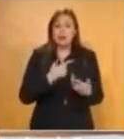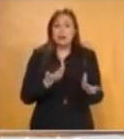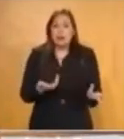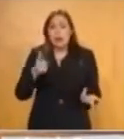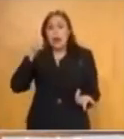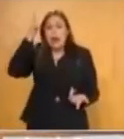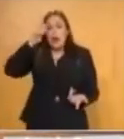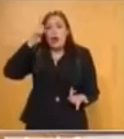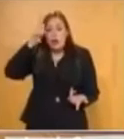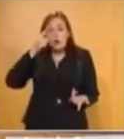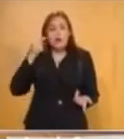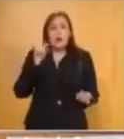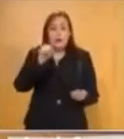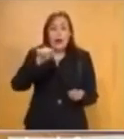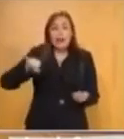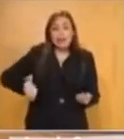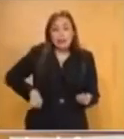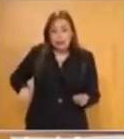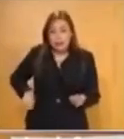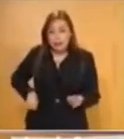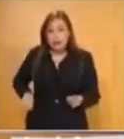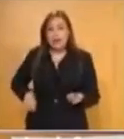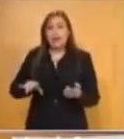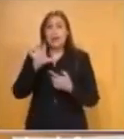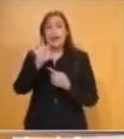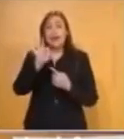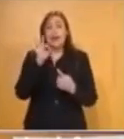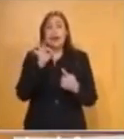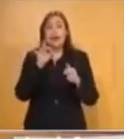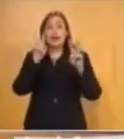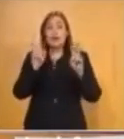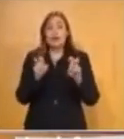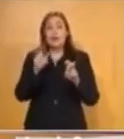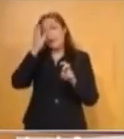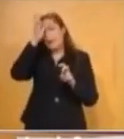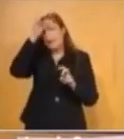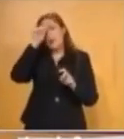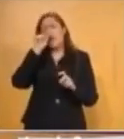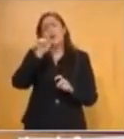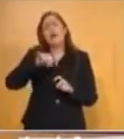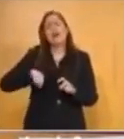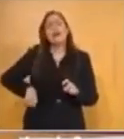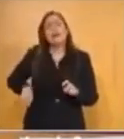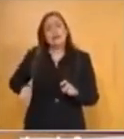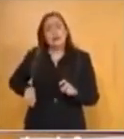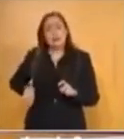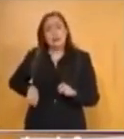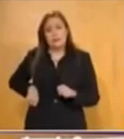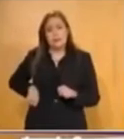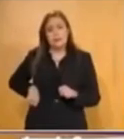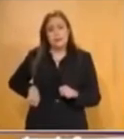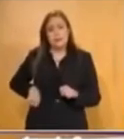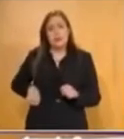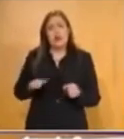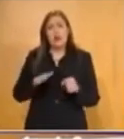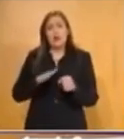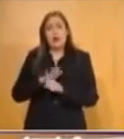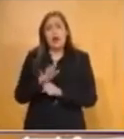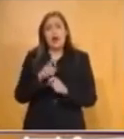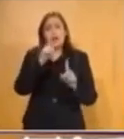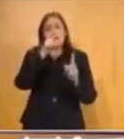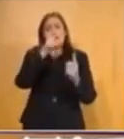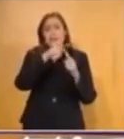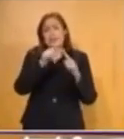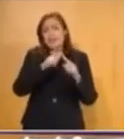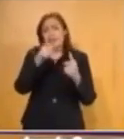producto, debe ser interesante para ti. Entonces, elige un tema de acuerdo al género que a ti te llame la atención, al tipo de personajes que a ti te